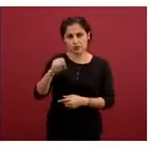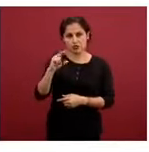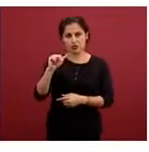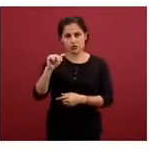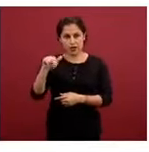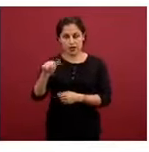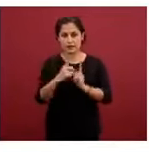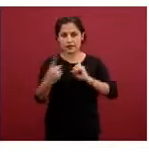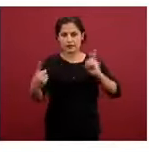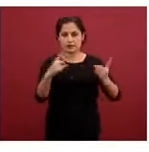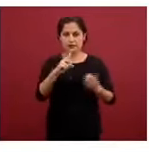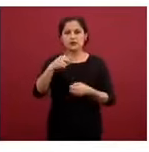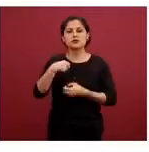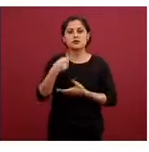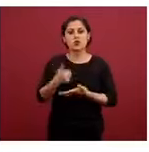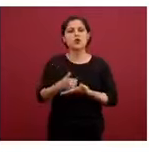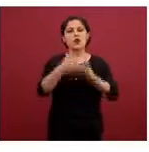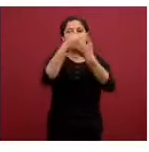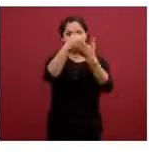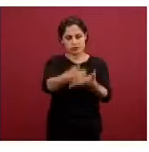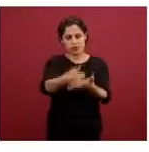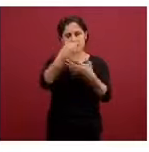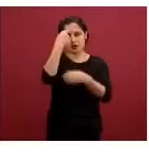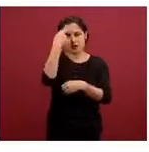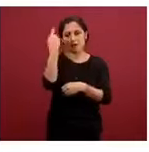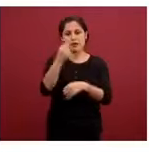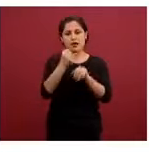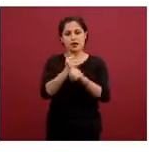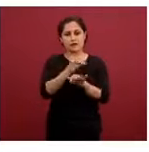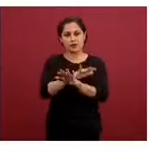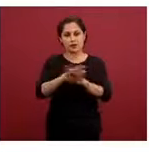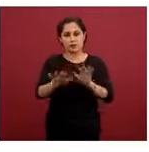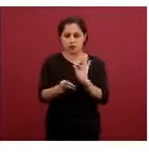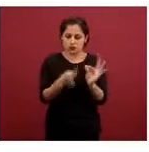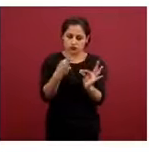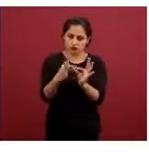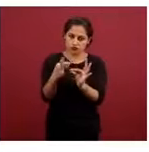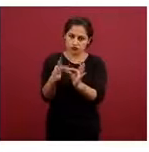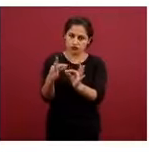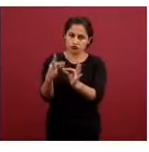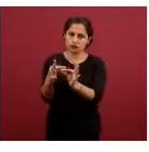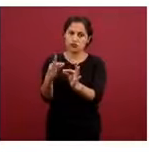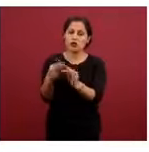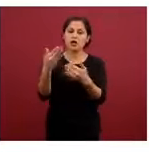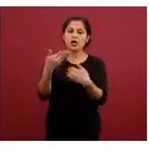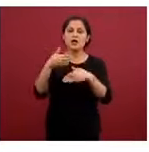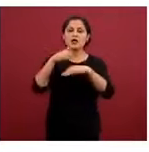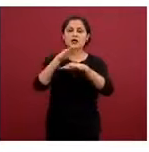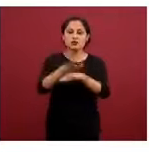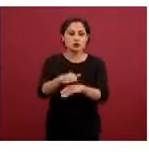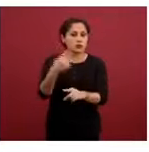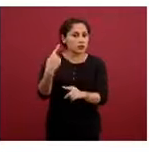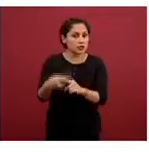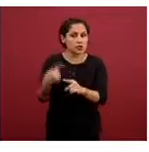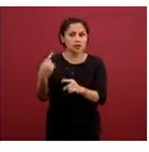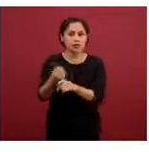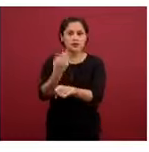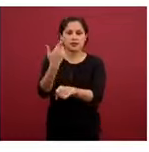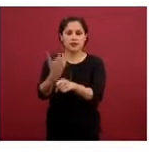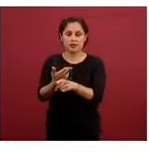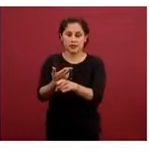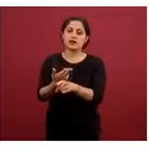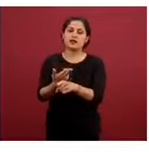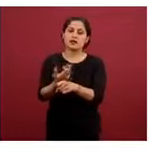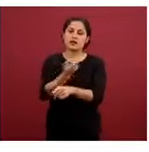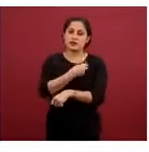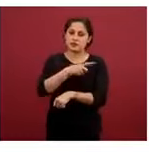que ayudará a dar la mejor información y más puntual con base en la información de la Secretaría y de la Organización